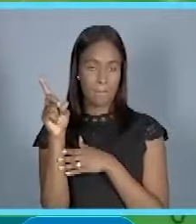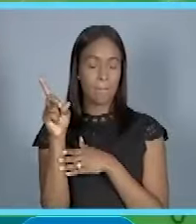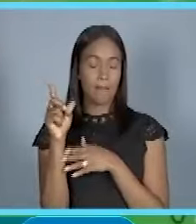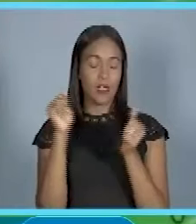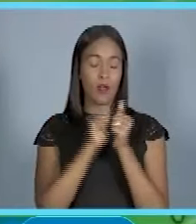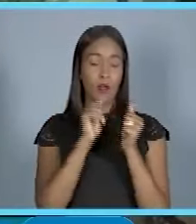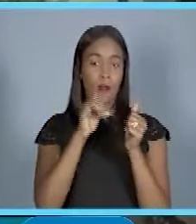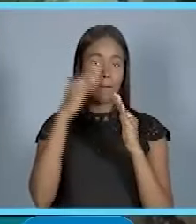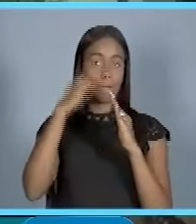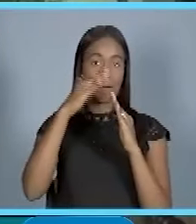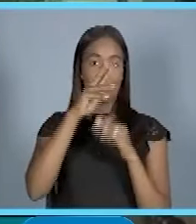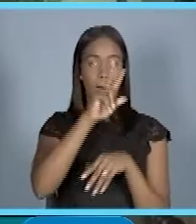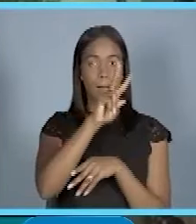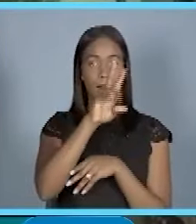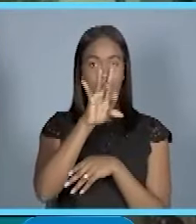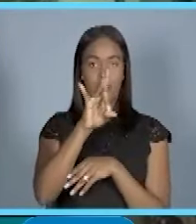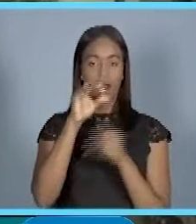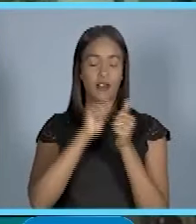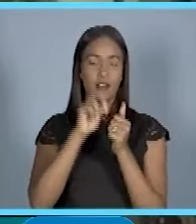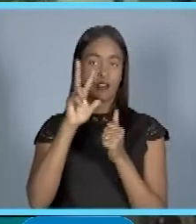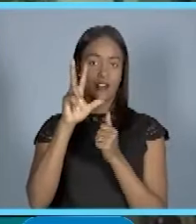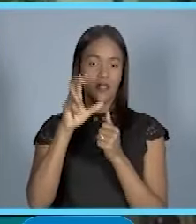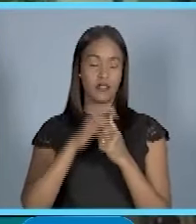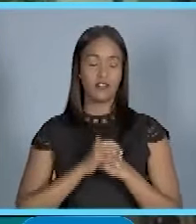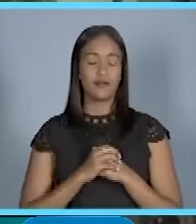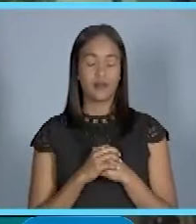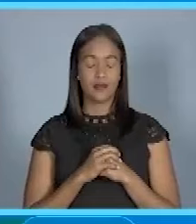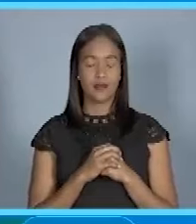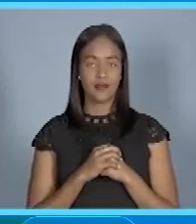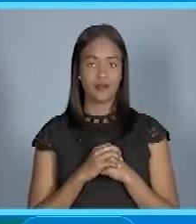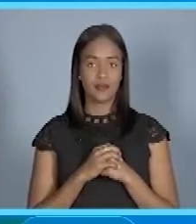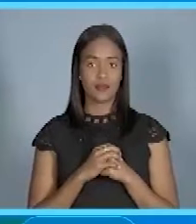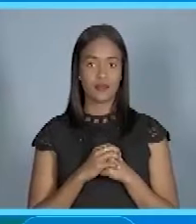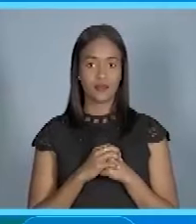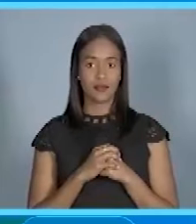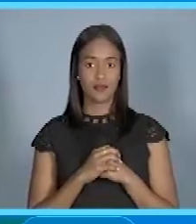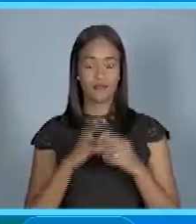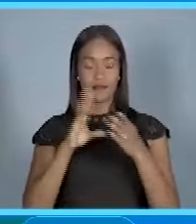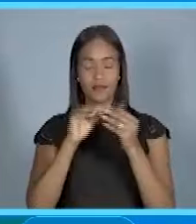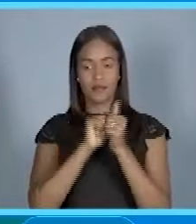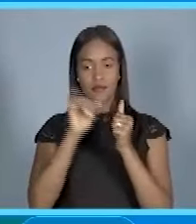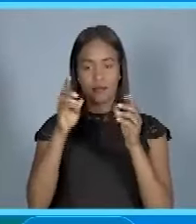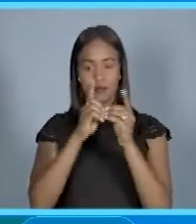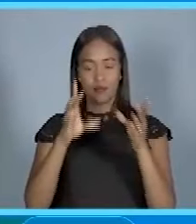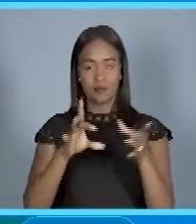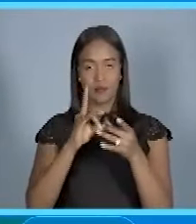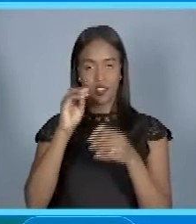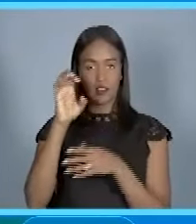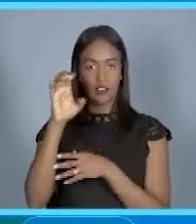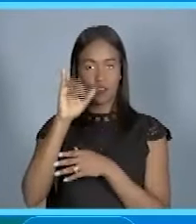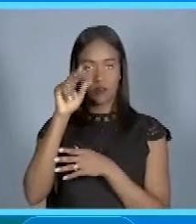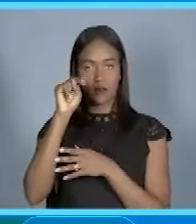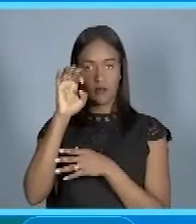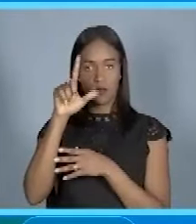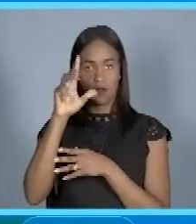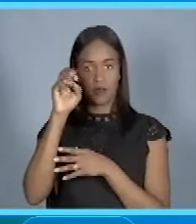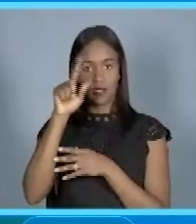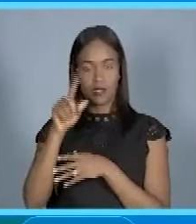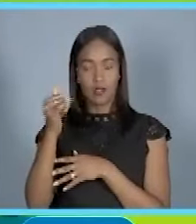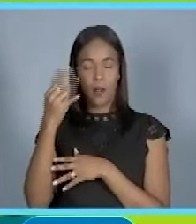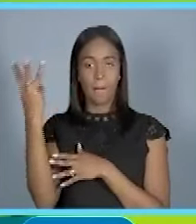y la máxima entre 28 y 30 grados. A propósito, el director del COE, Juan Manuel Méndez, recibió